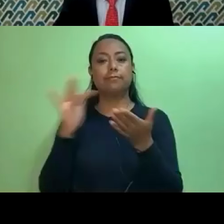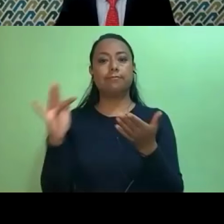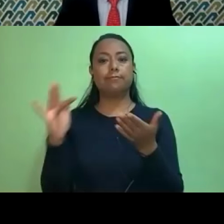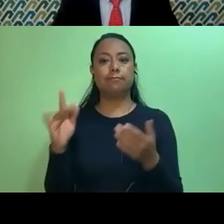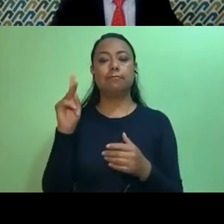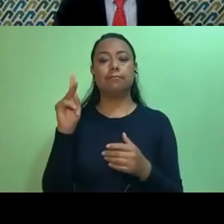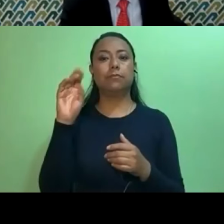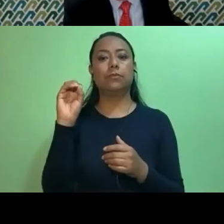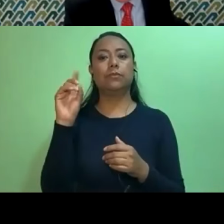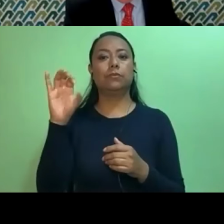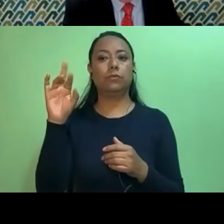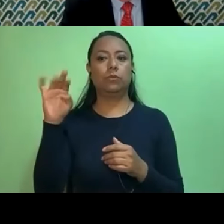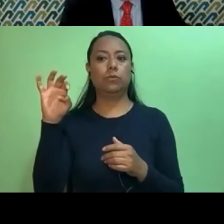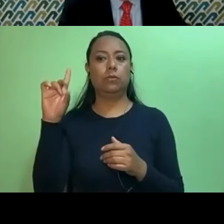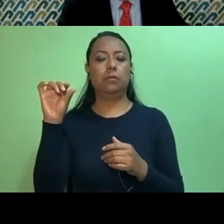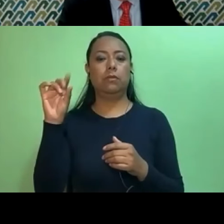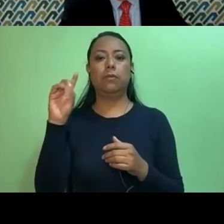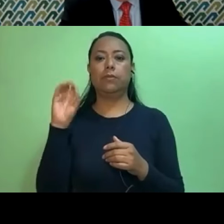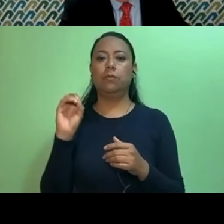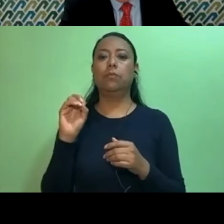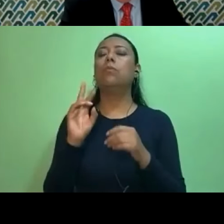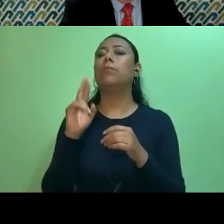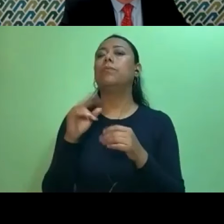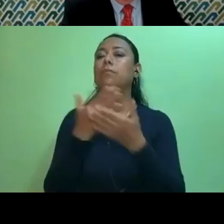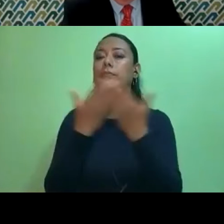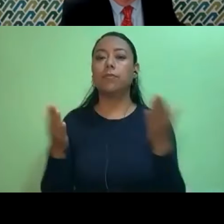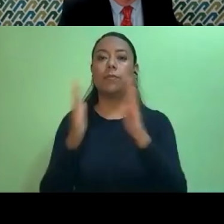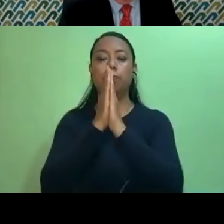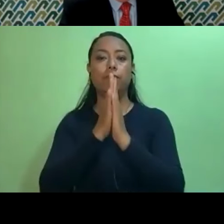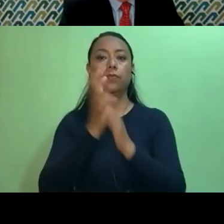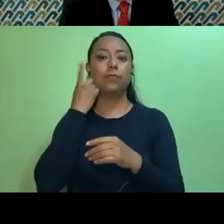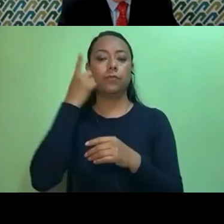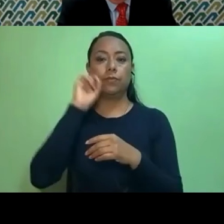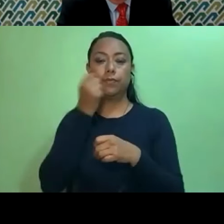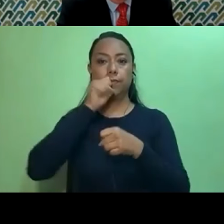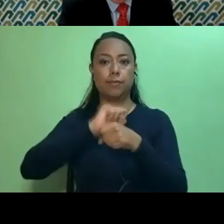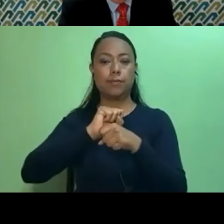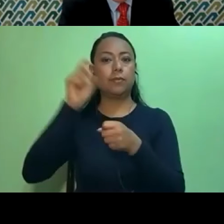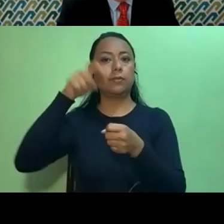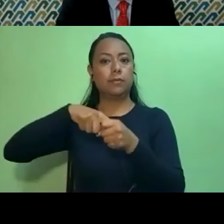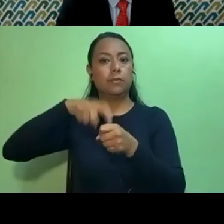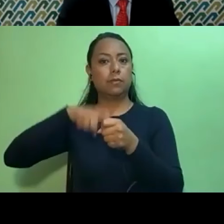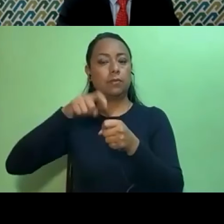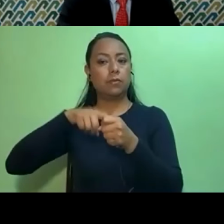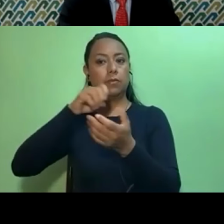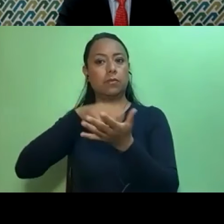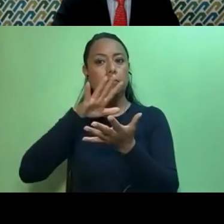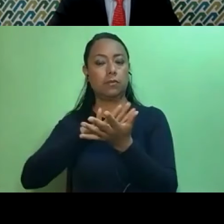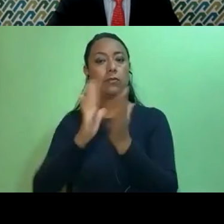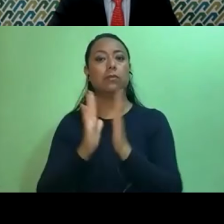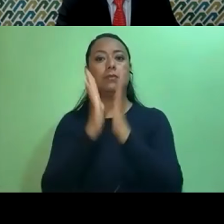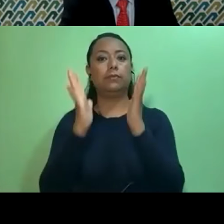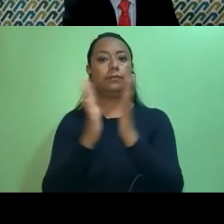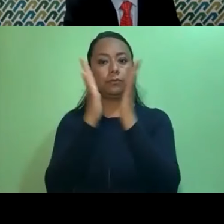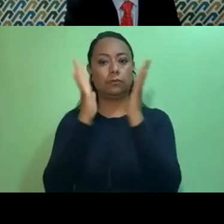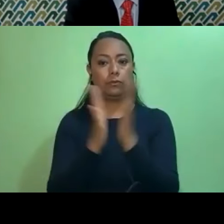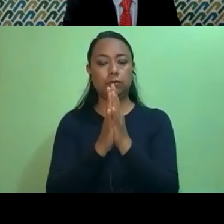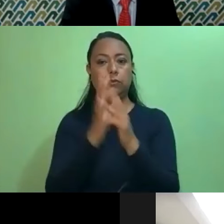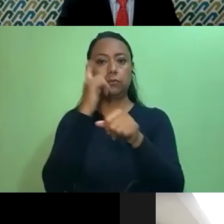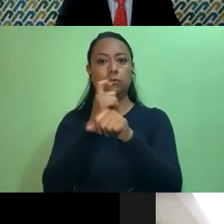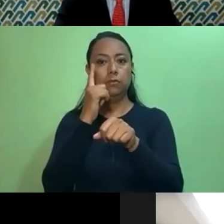solicita a la diputada secretaria, sírvase a registrar a las diputadas y diputados que participarán en la primera